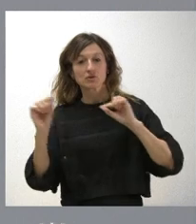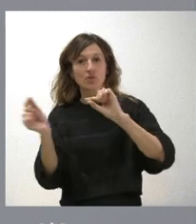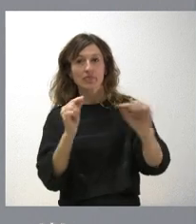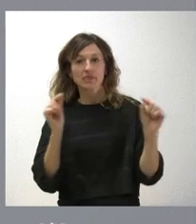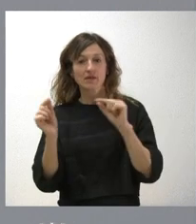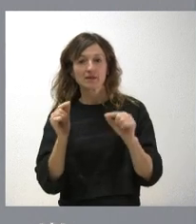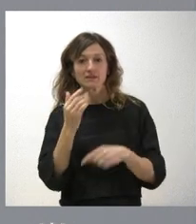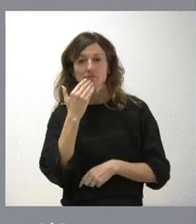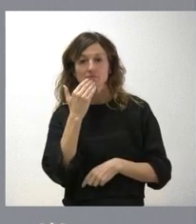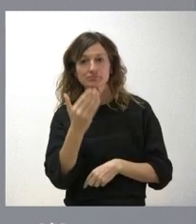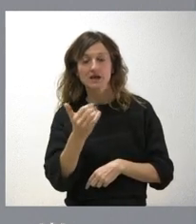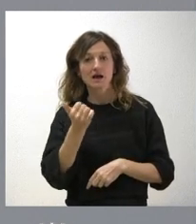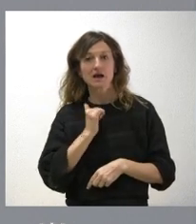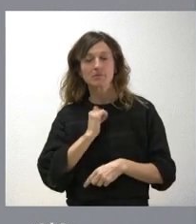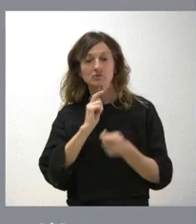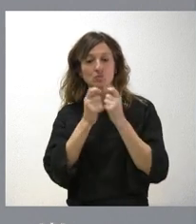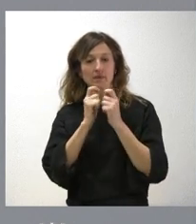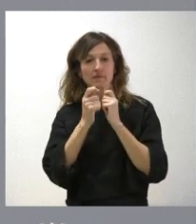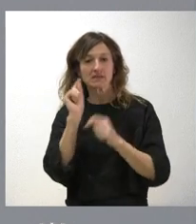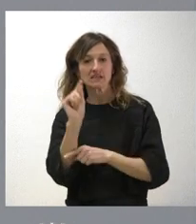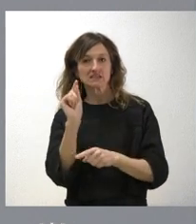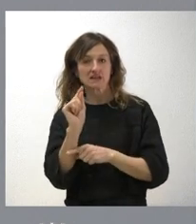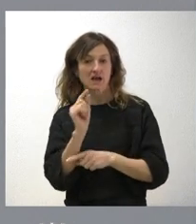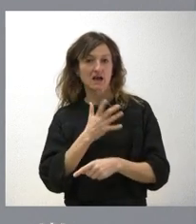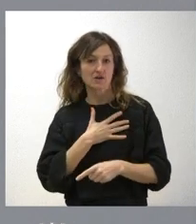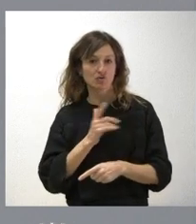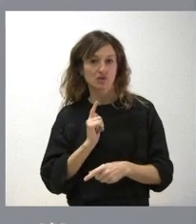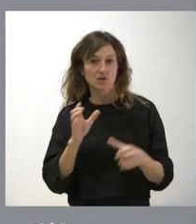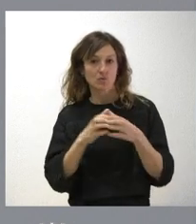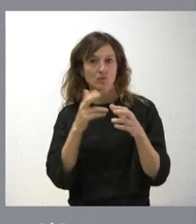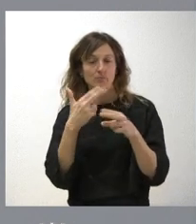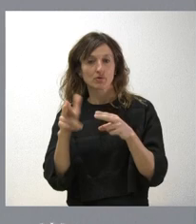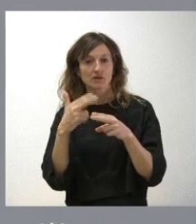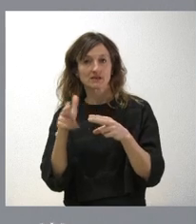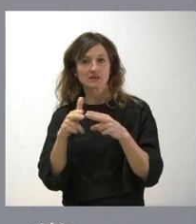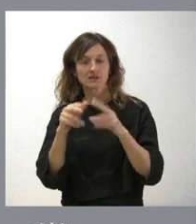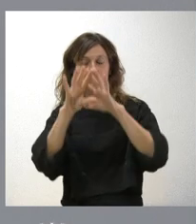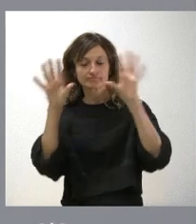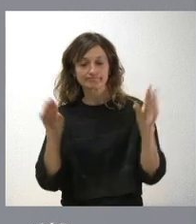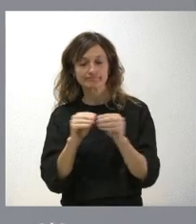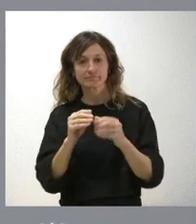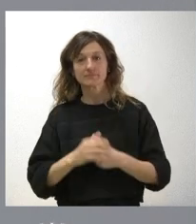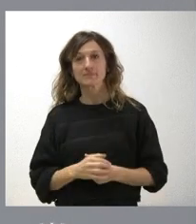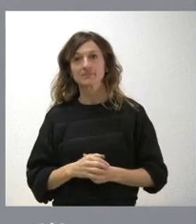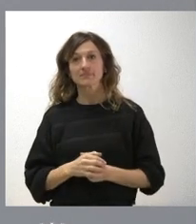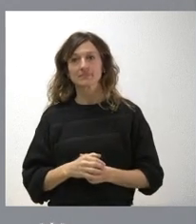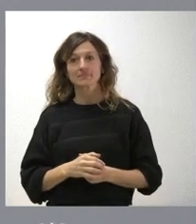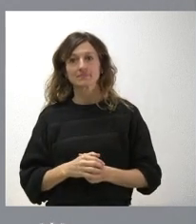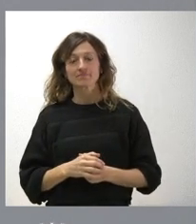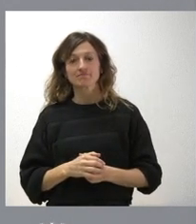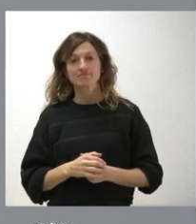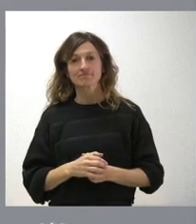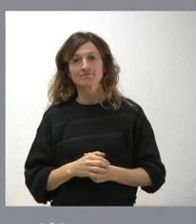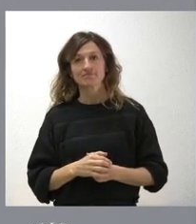Permítame que no aproveche la rueda de prensa para criticar a los partidos políticos en las valoraciones que puedan hacer que lógicamente pues